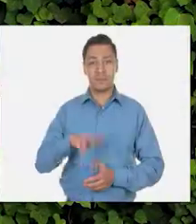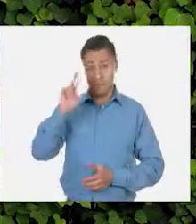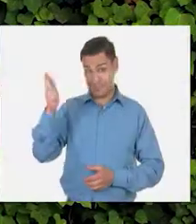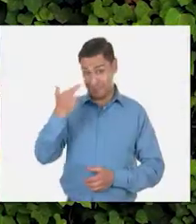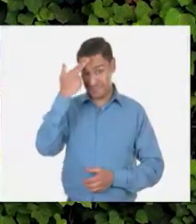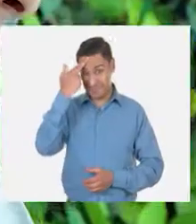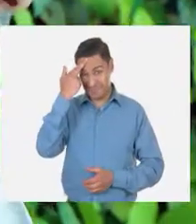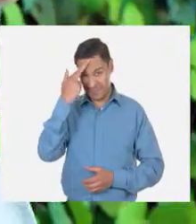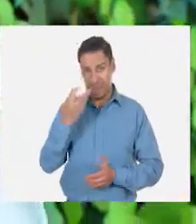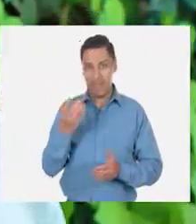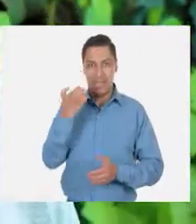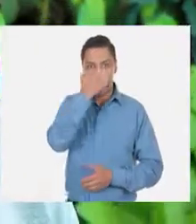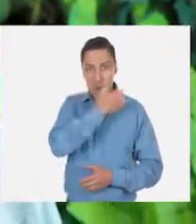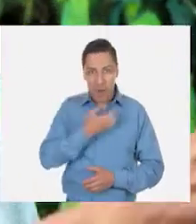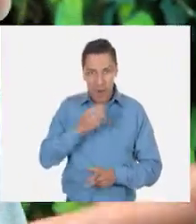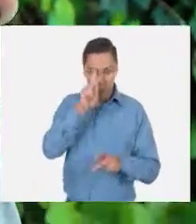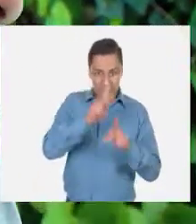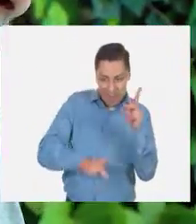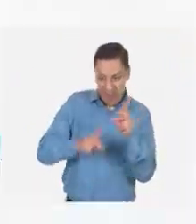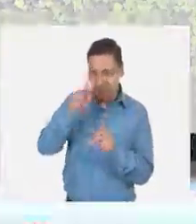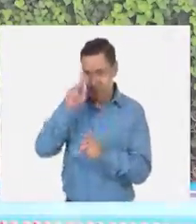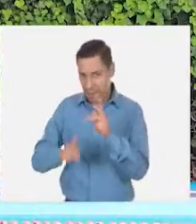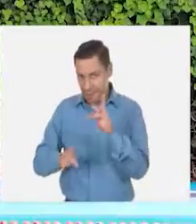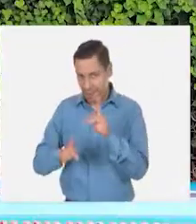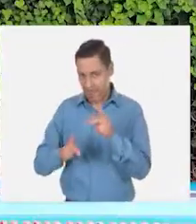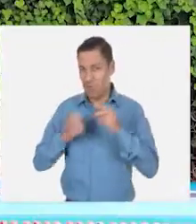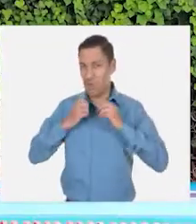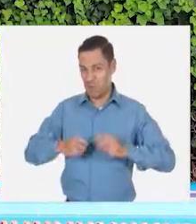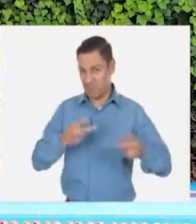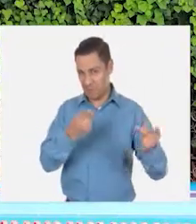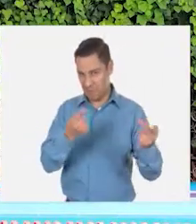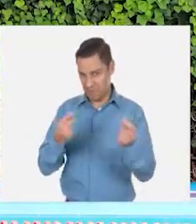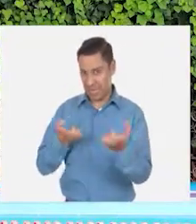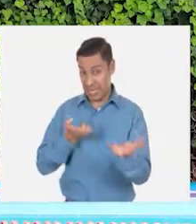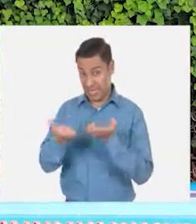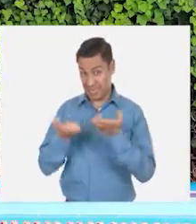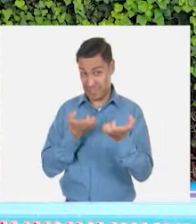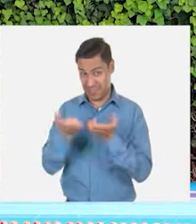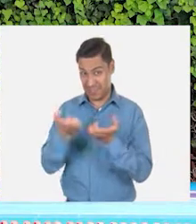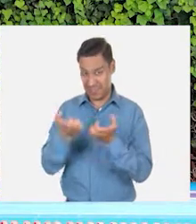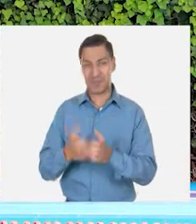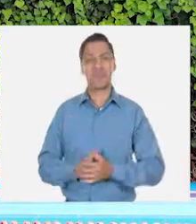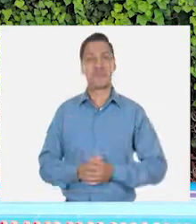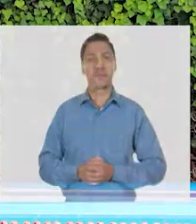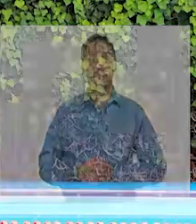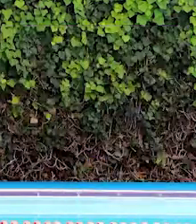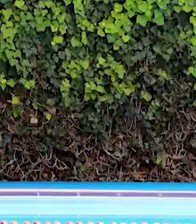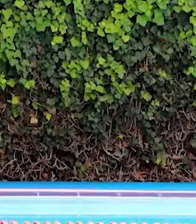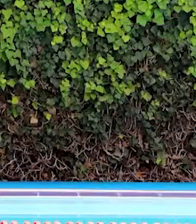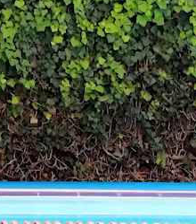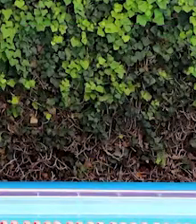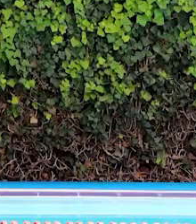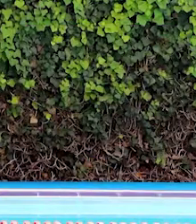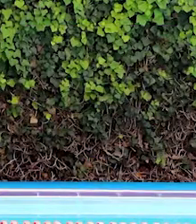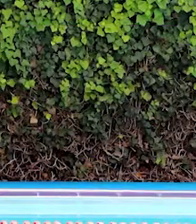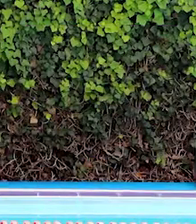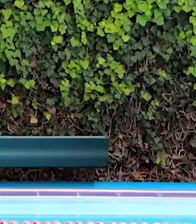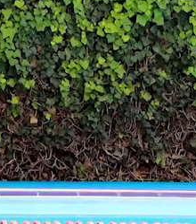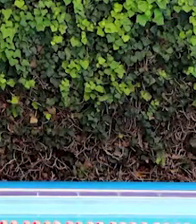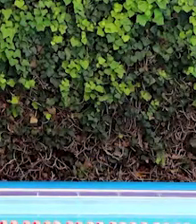Recuerda, entre clase y clase, activa tu cuerpo. Vamos a trabajar un ejercicio de coordinación que se llama caperuza. Vamos a levantar